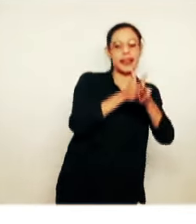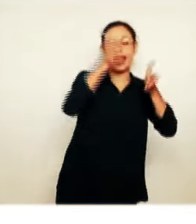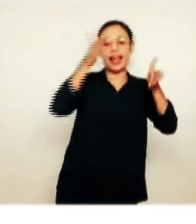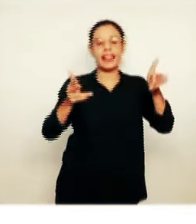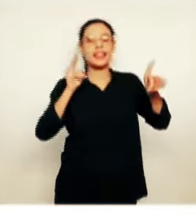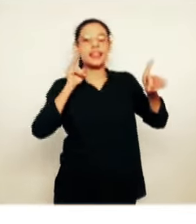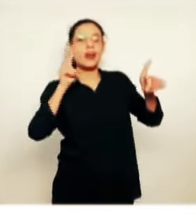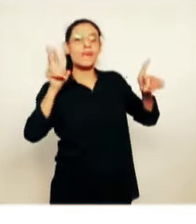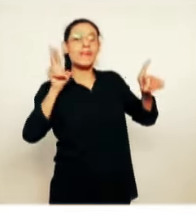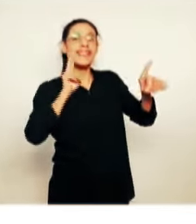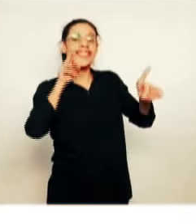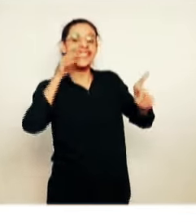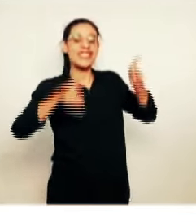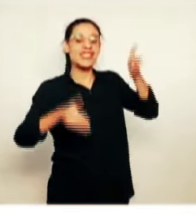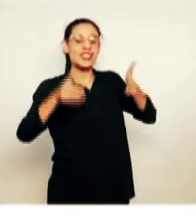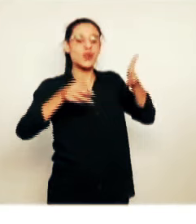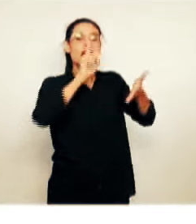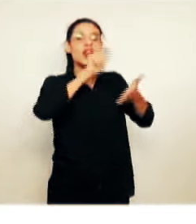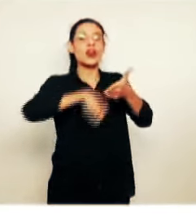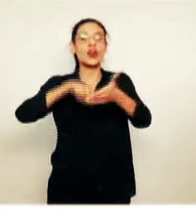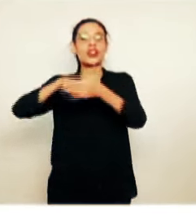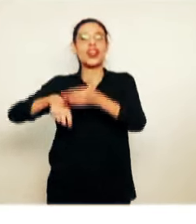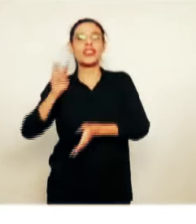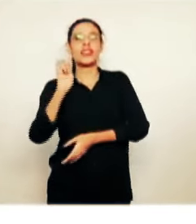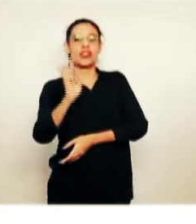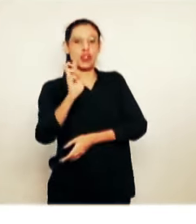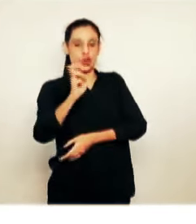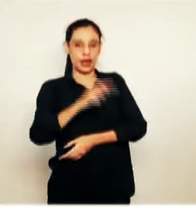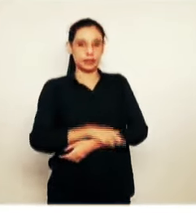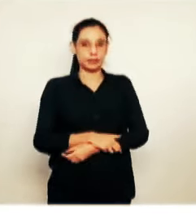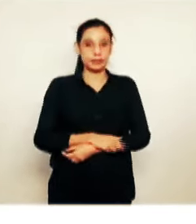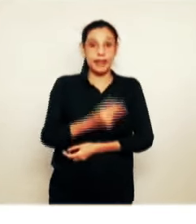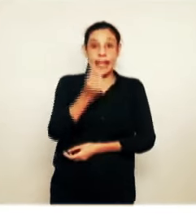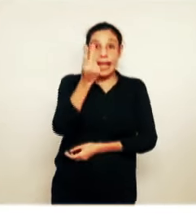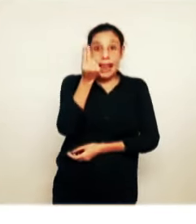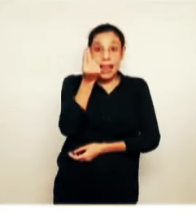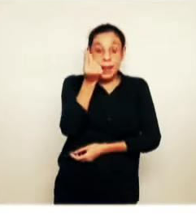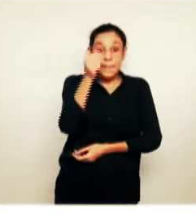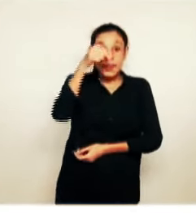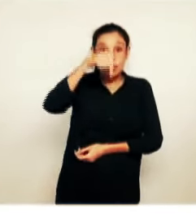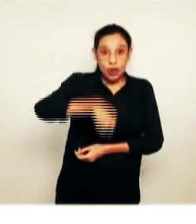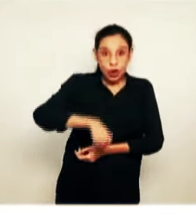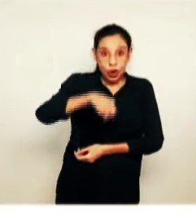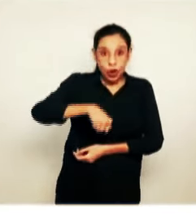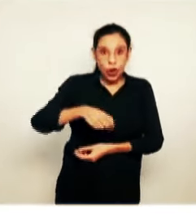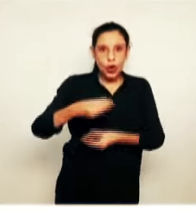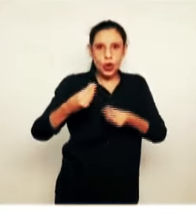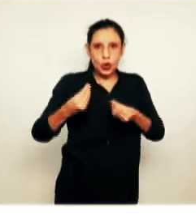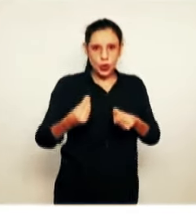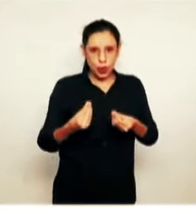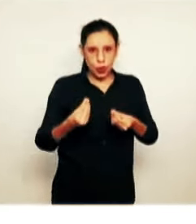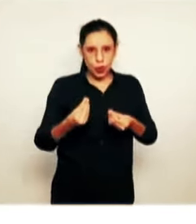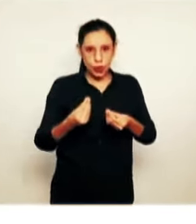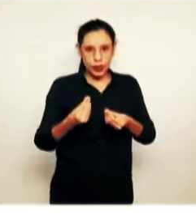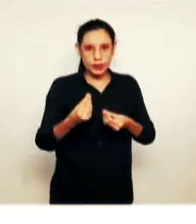2019. El precio hoy del megavatio generado se integra